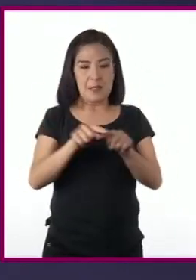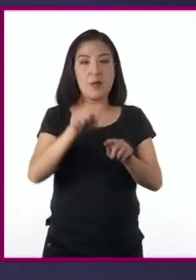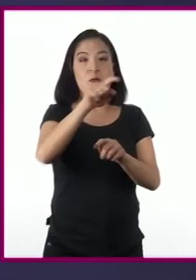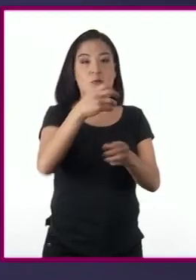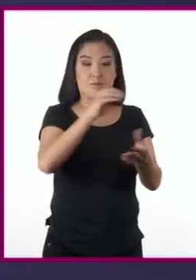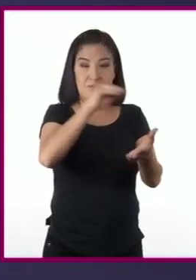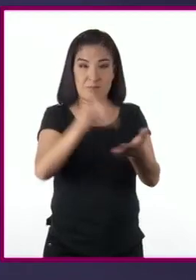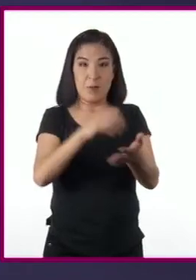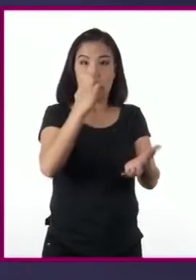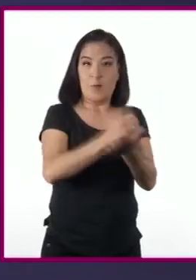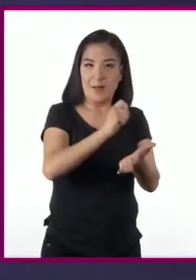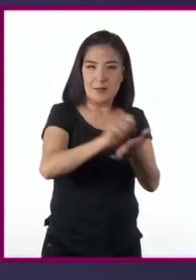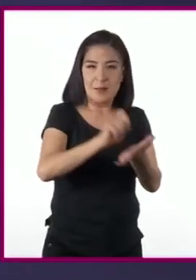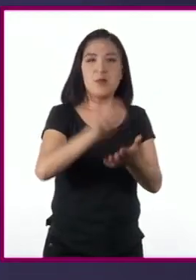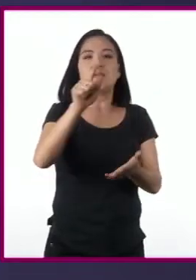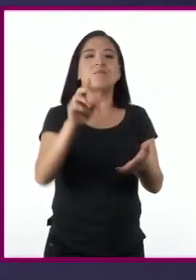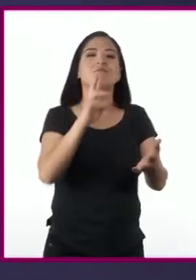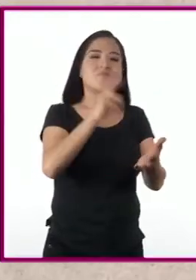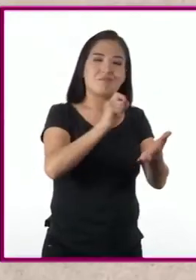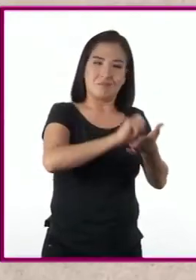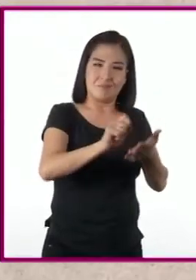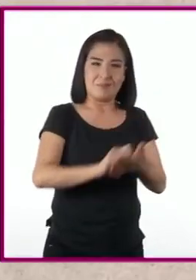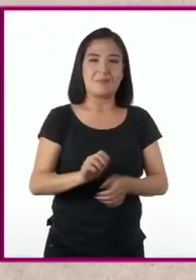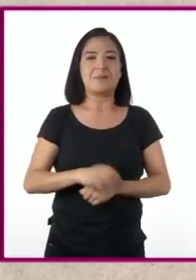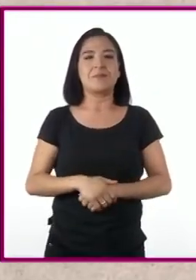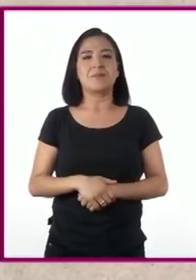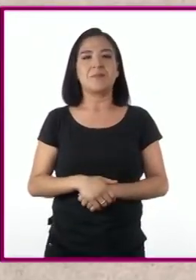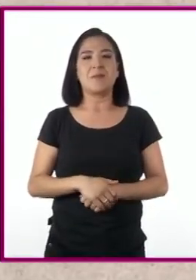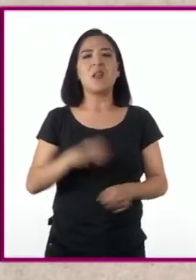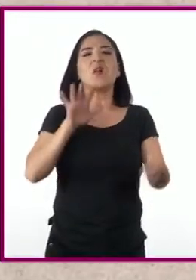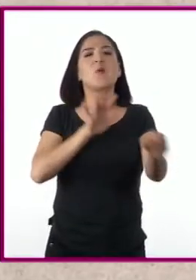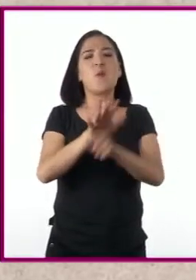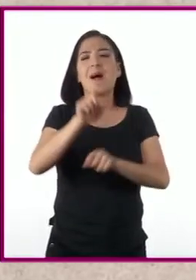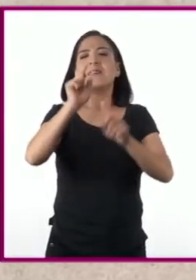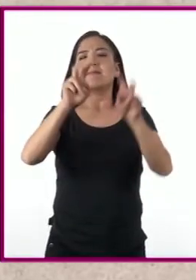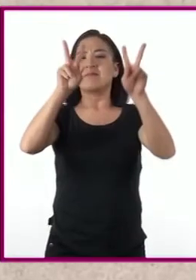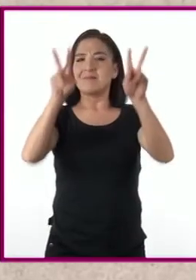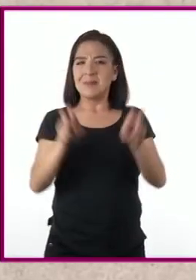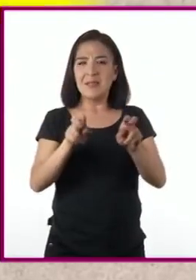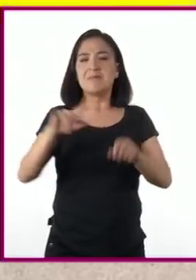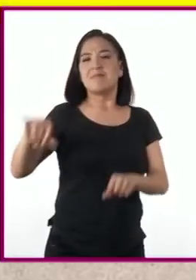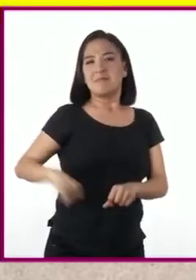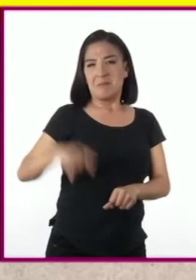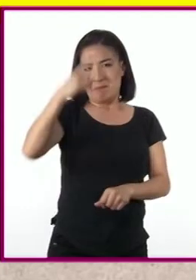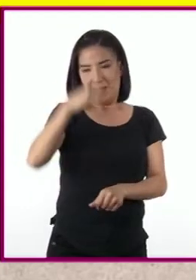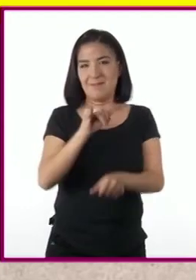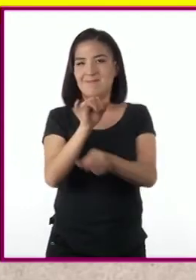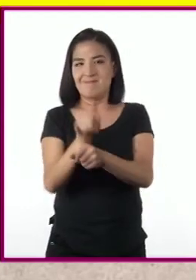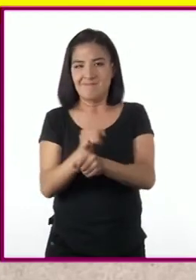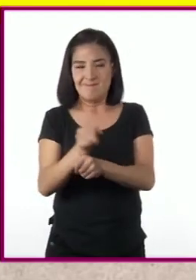los cuestionamientos que se presentan. ¿Qué temas serían interesantes para investigar?